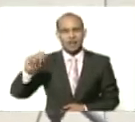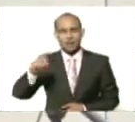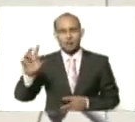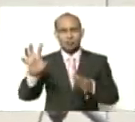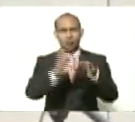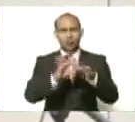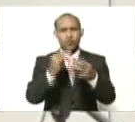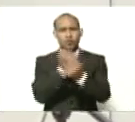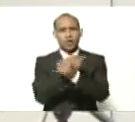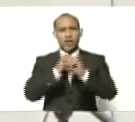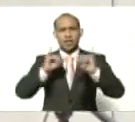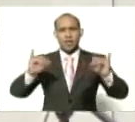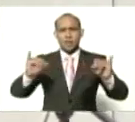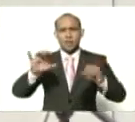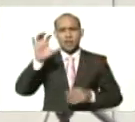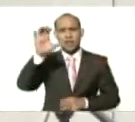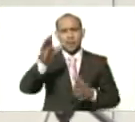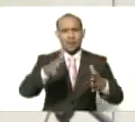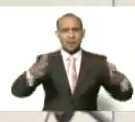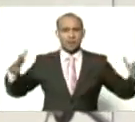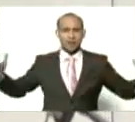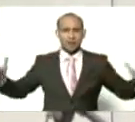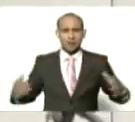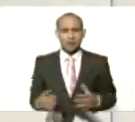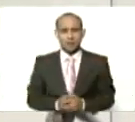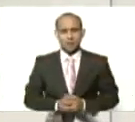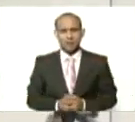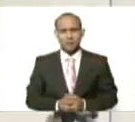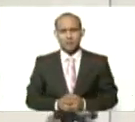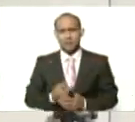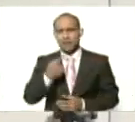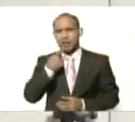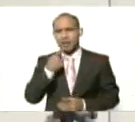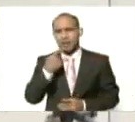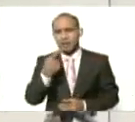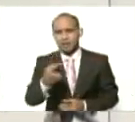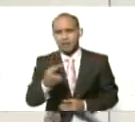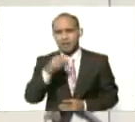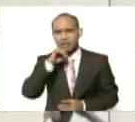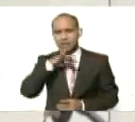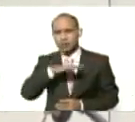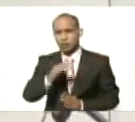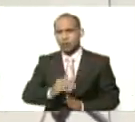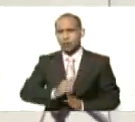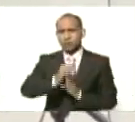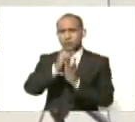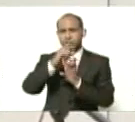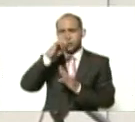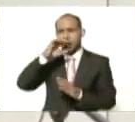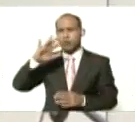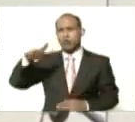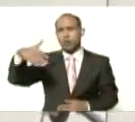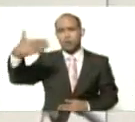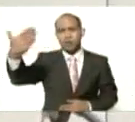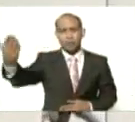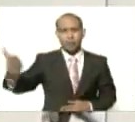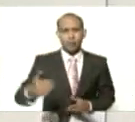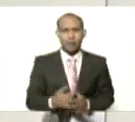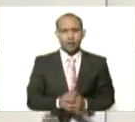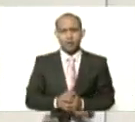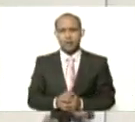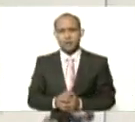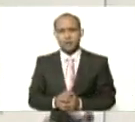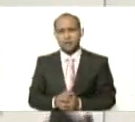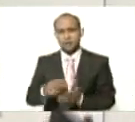la independencia de la patria grande. Decía Martí, años después de su paso